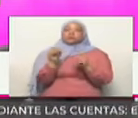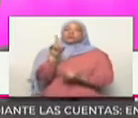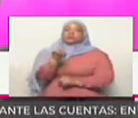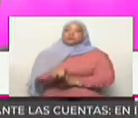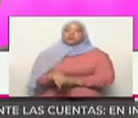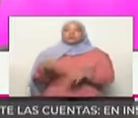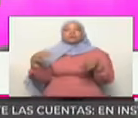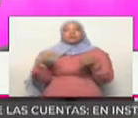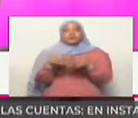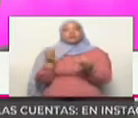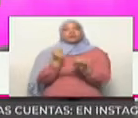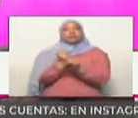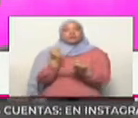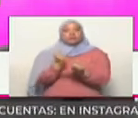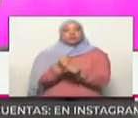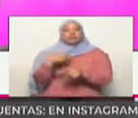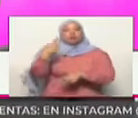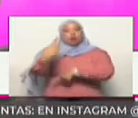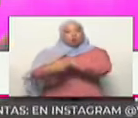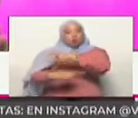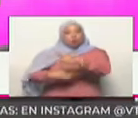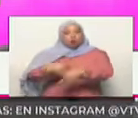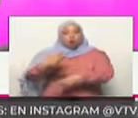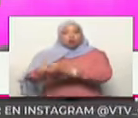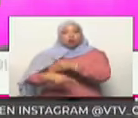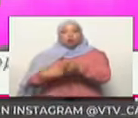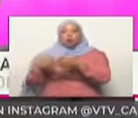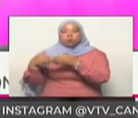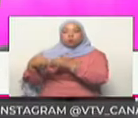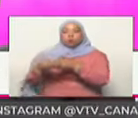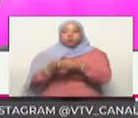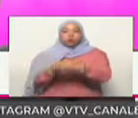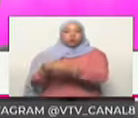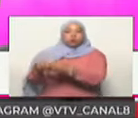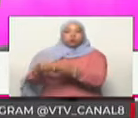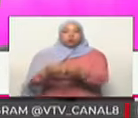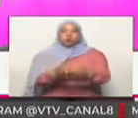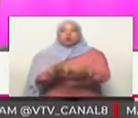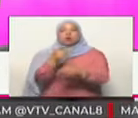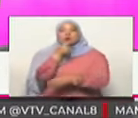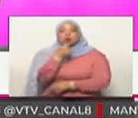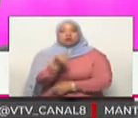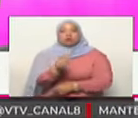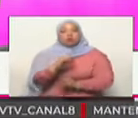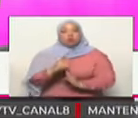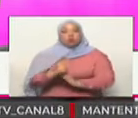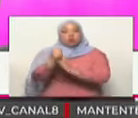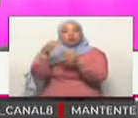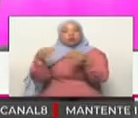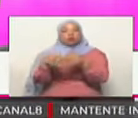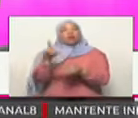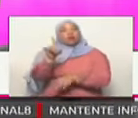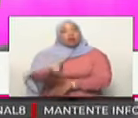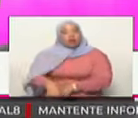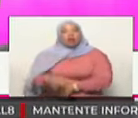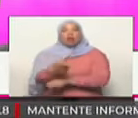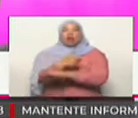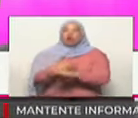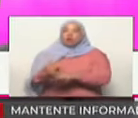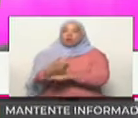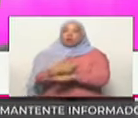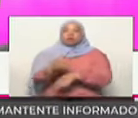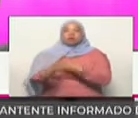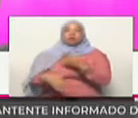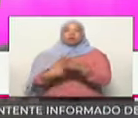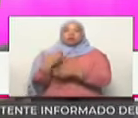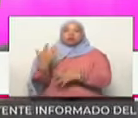equipo, digamos, de producción y engorde, encabezado por la parte de FIDAE, que es también de la gobernación, y